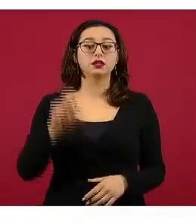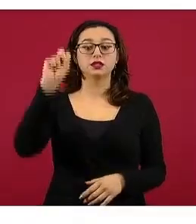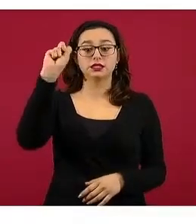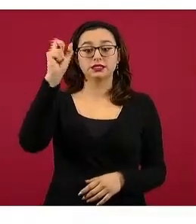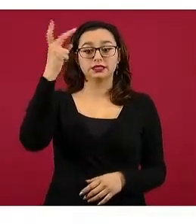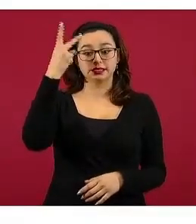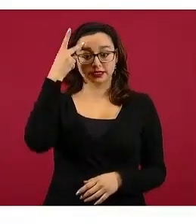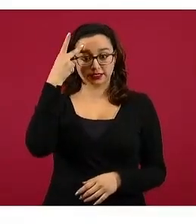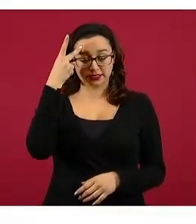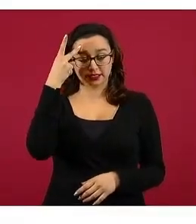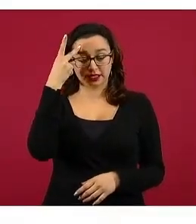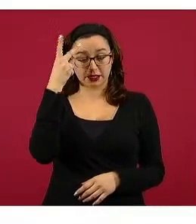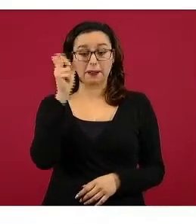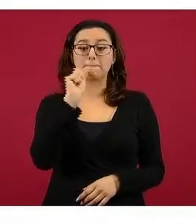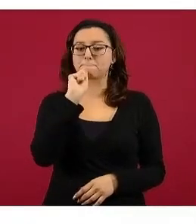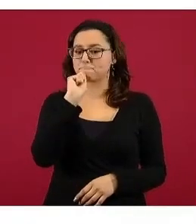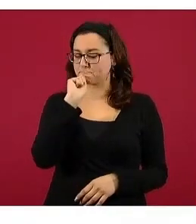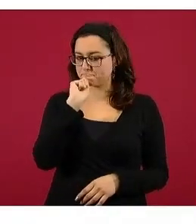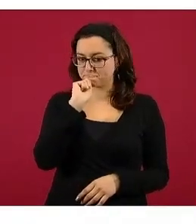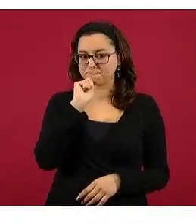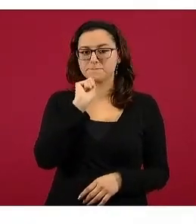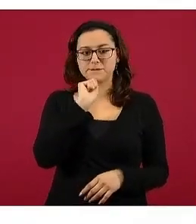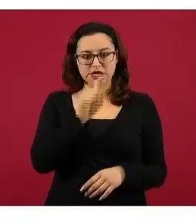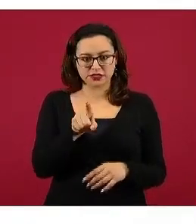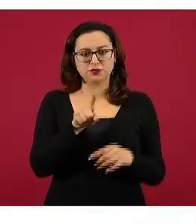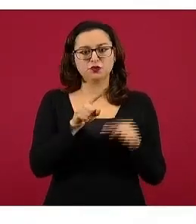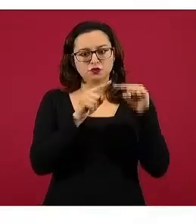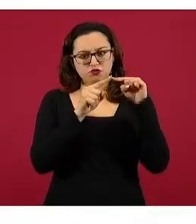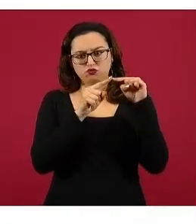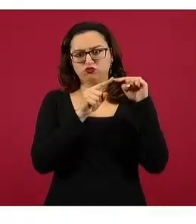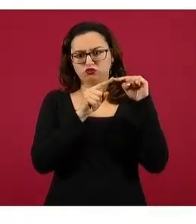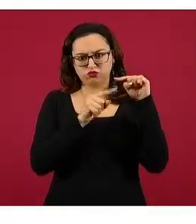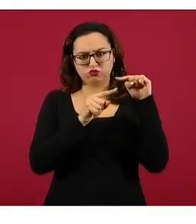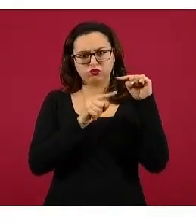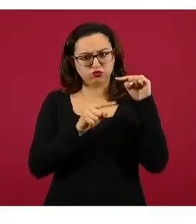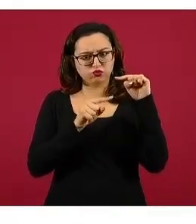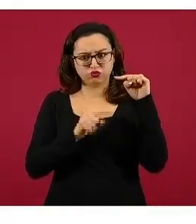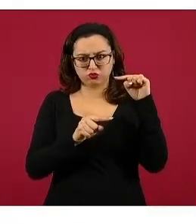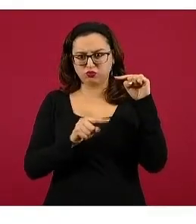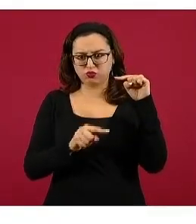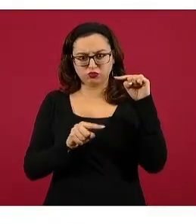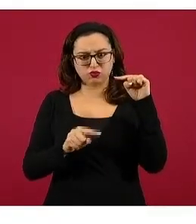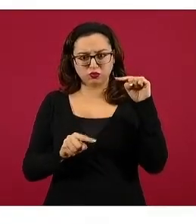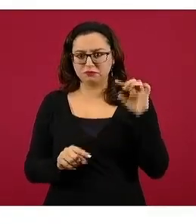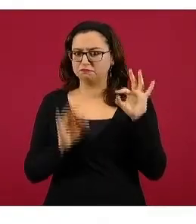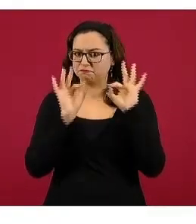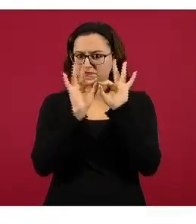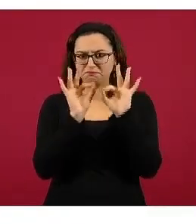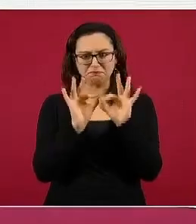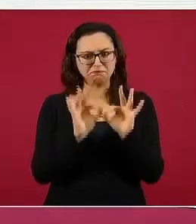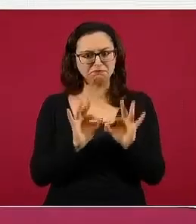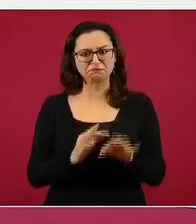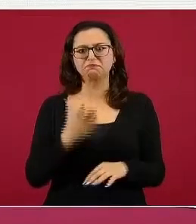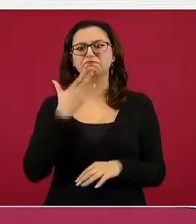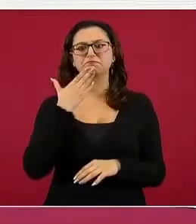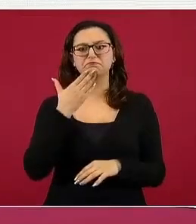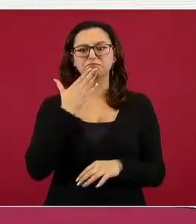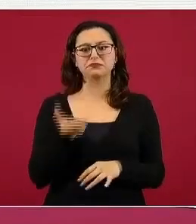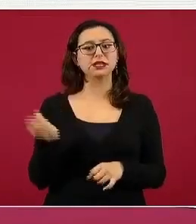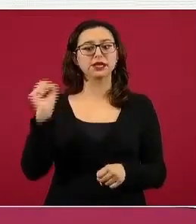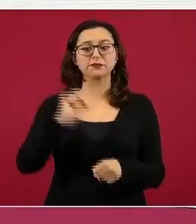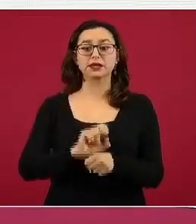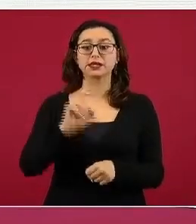Potosí también había estado con un descenso muy importante, muy claro, muy consistente desde la semana